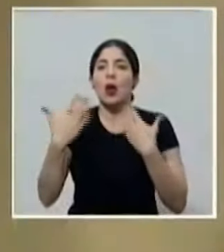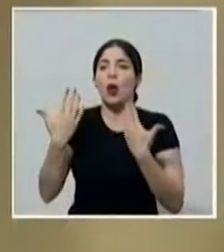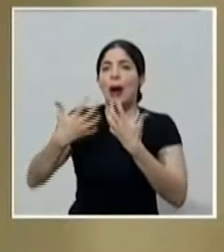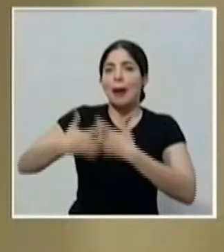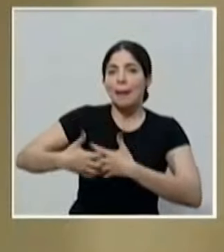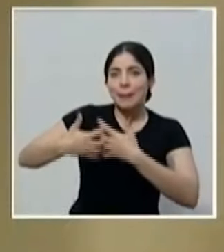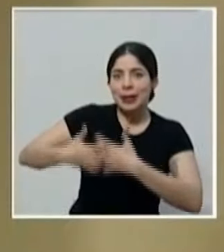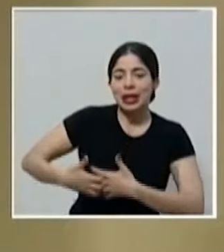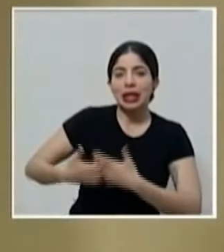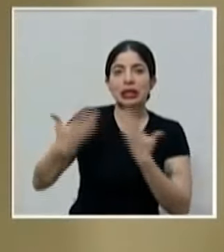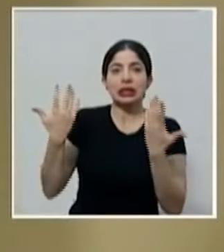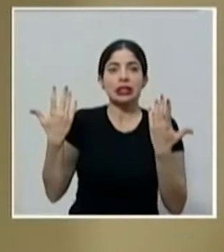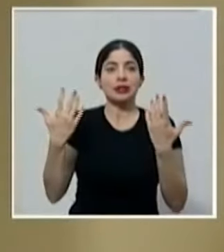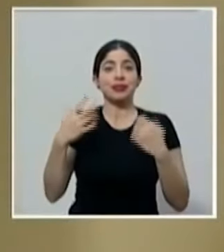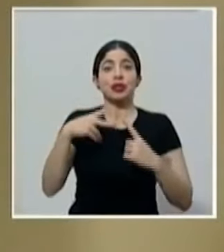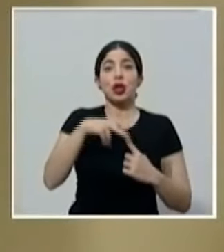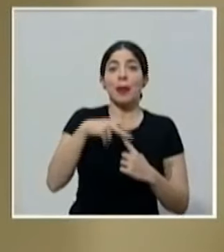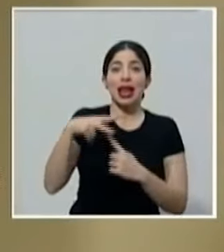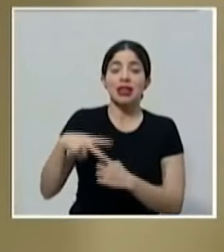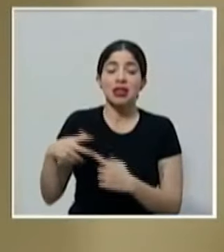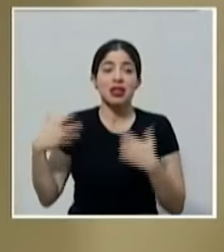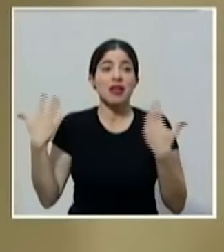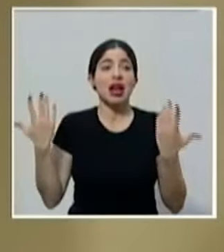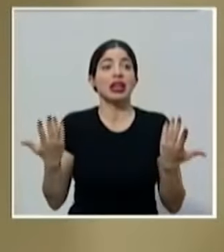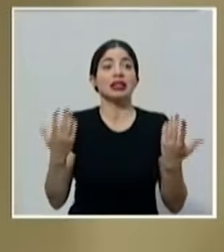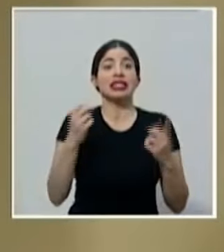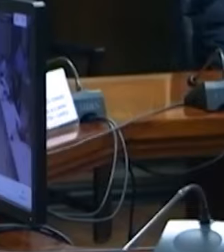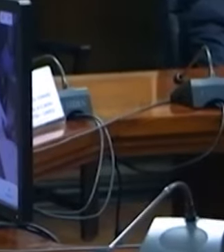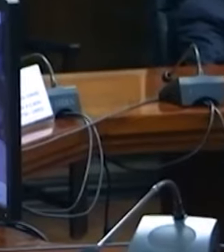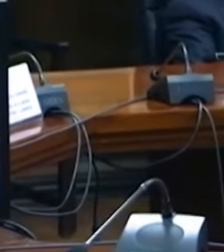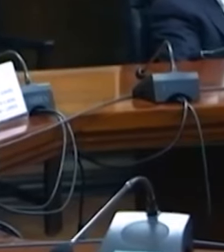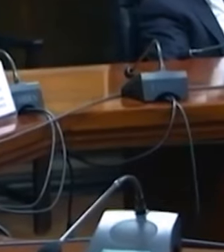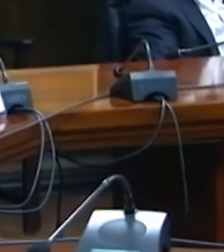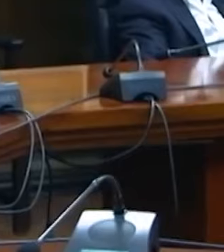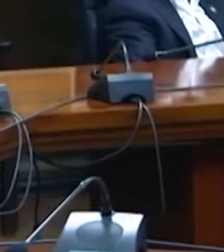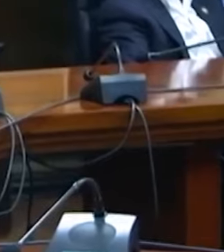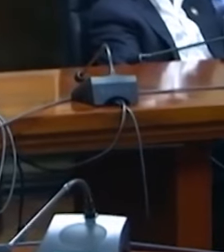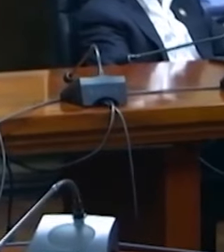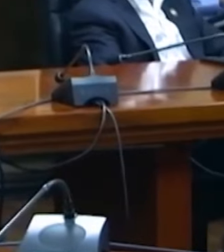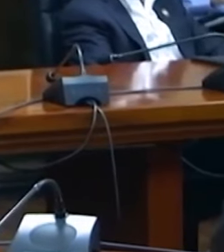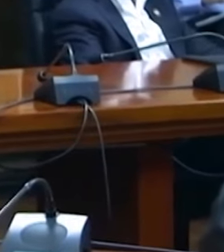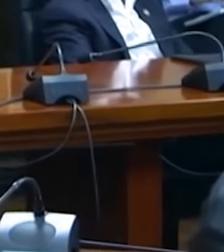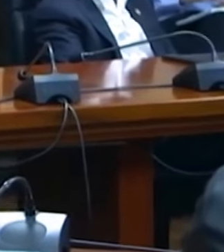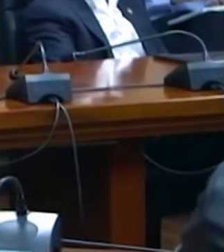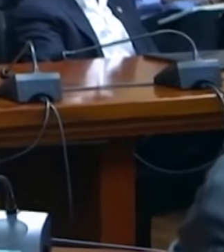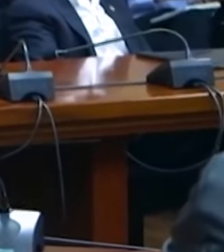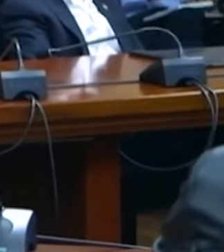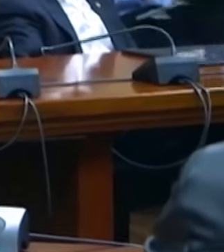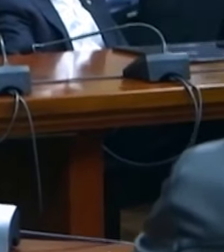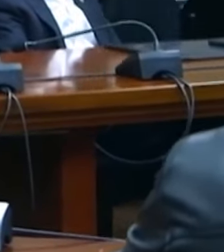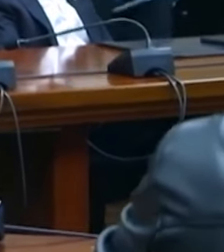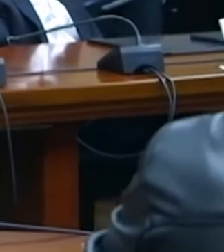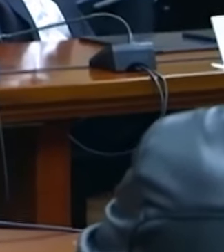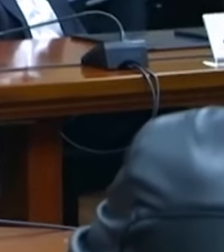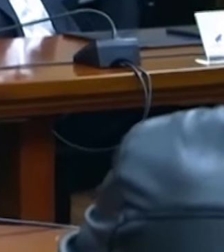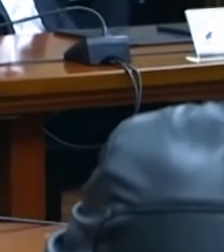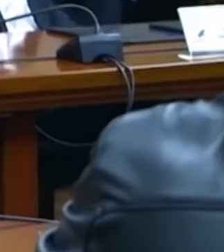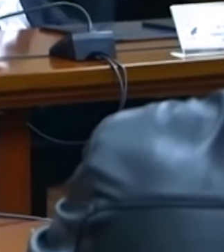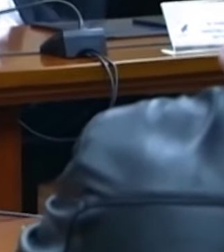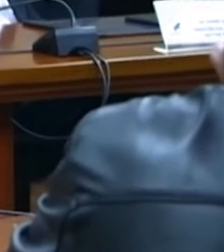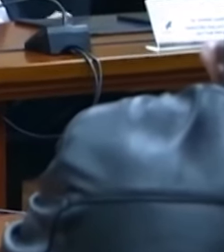los sectores empresariales, las cooperativas, los sindicatos. Durante la pandemia, el gobierno recibió cerca de